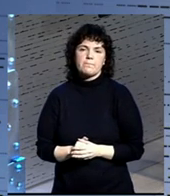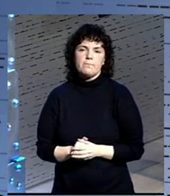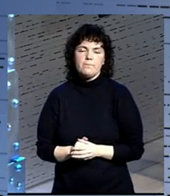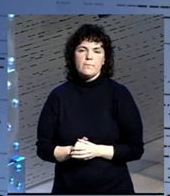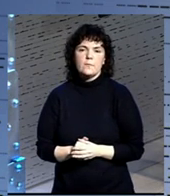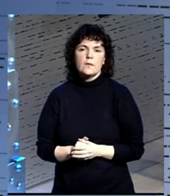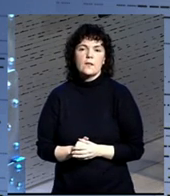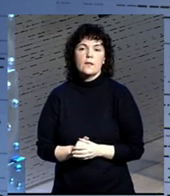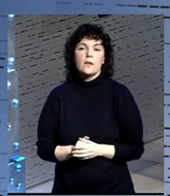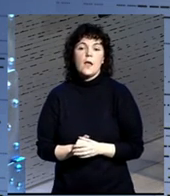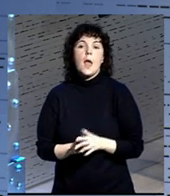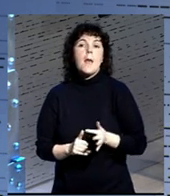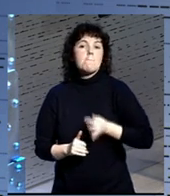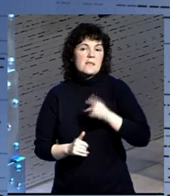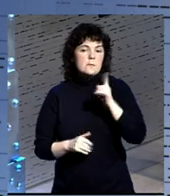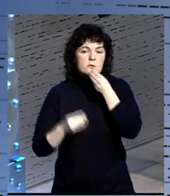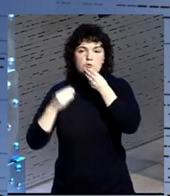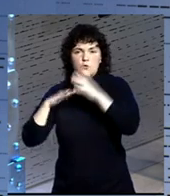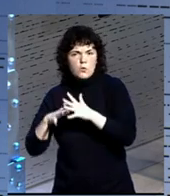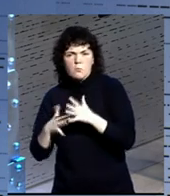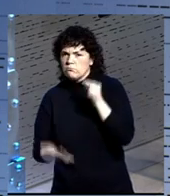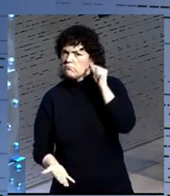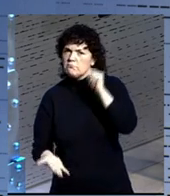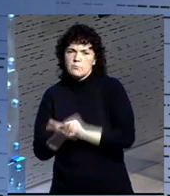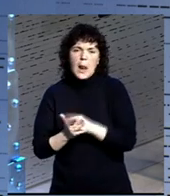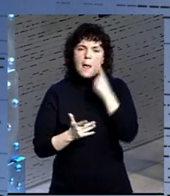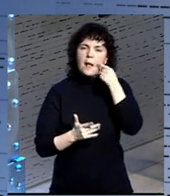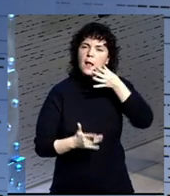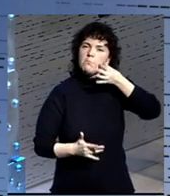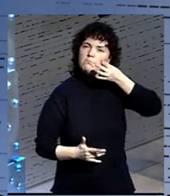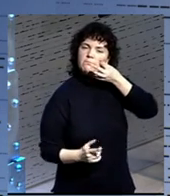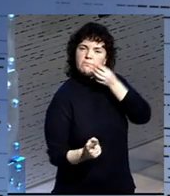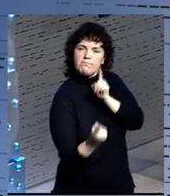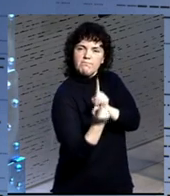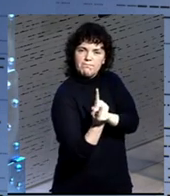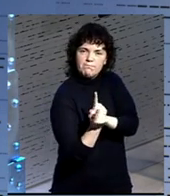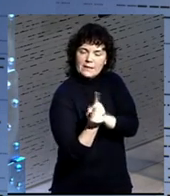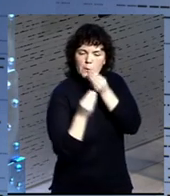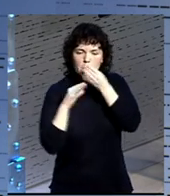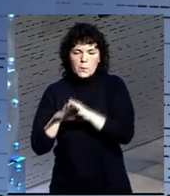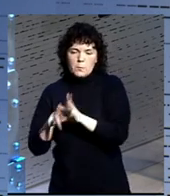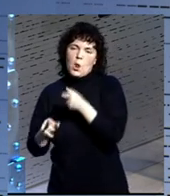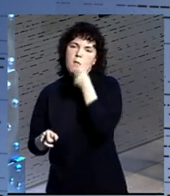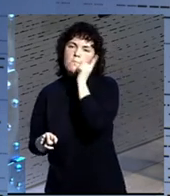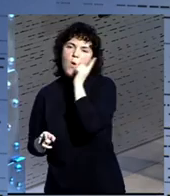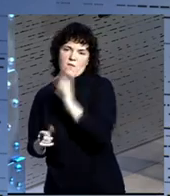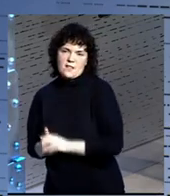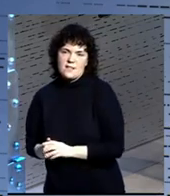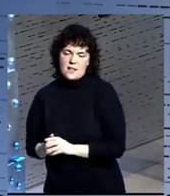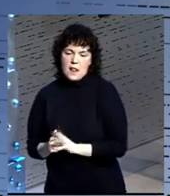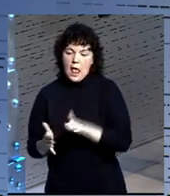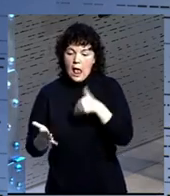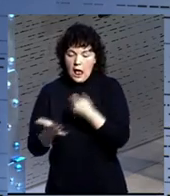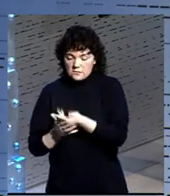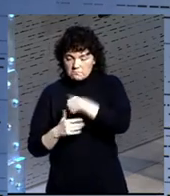y la rápida sustitución de lo que era la banca presencial por el móvil, hasta que no empezamos a